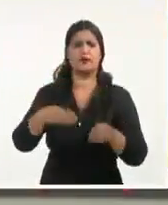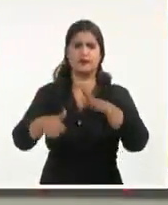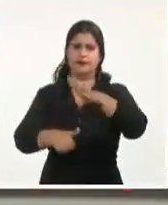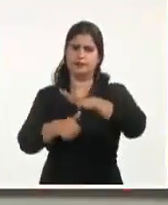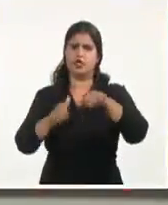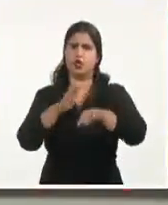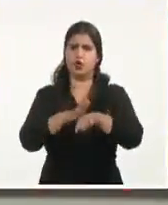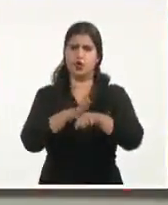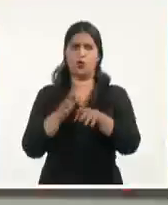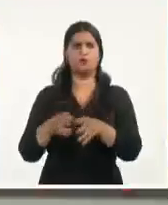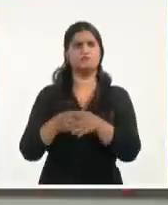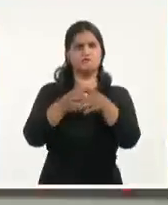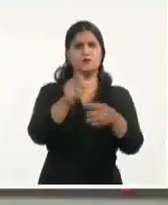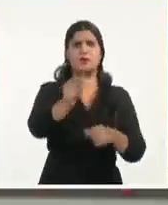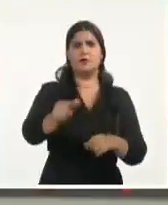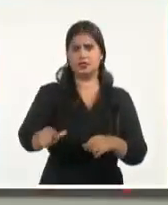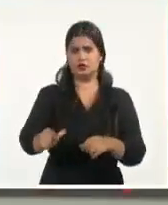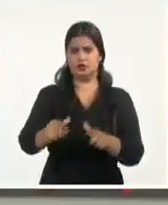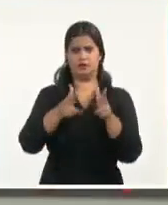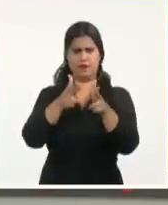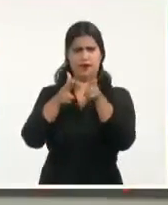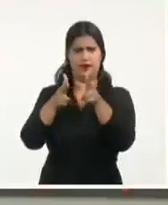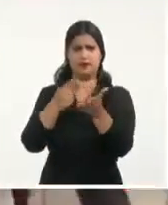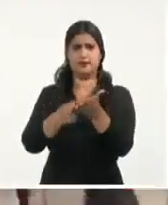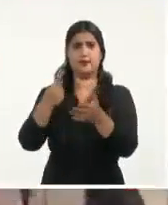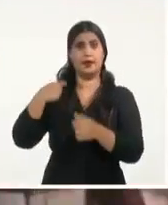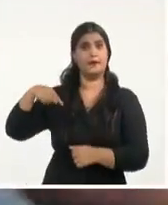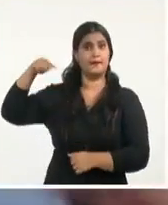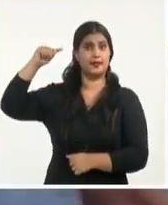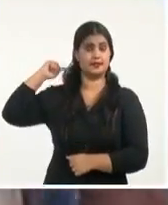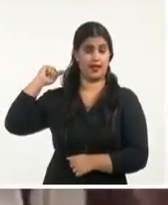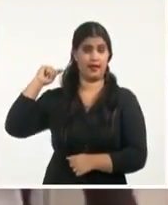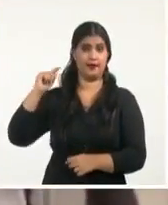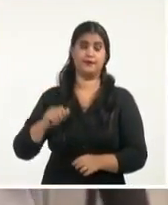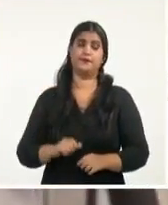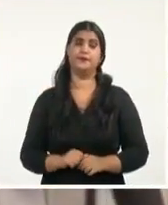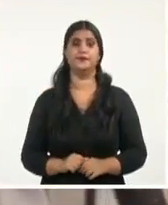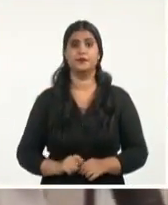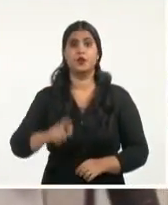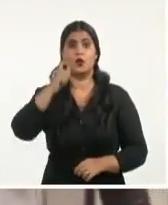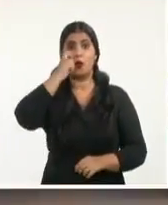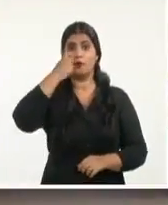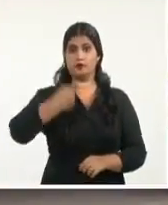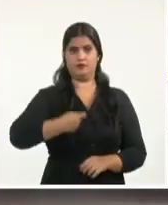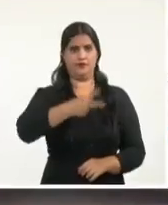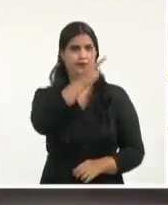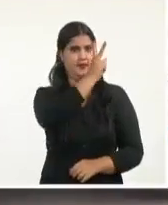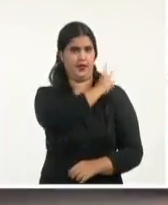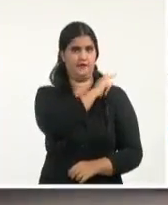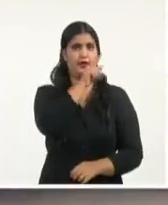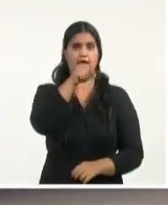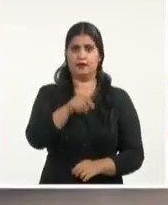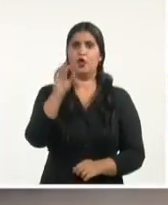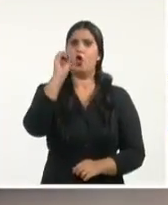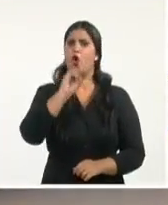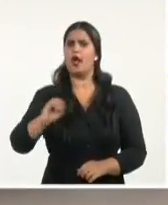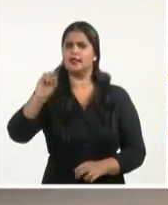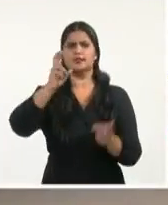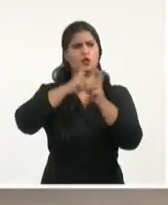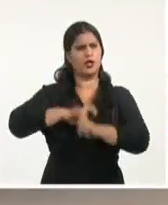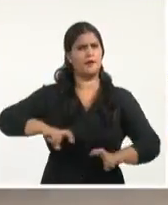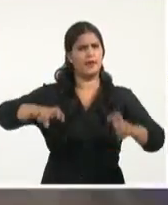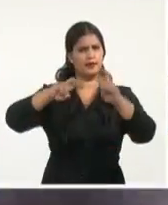Fiscalía que investiga el magnicidio ocurrido la semana pasada. El fiscal Bedford Claudie, encargado de las pesquisas del asesinato, citó a